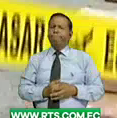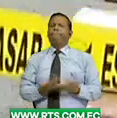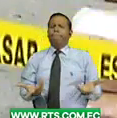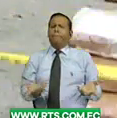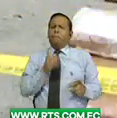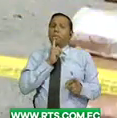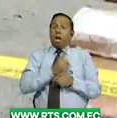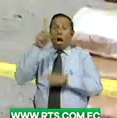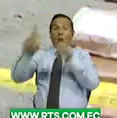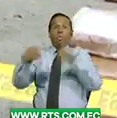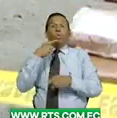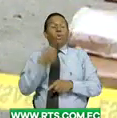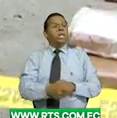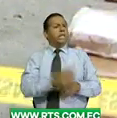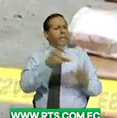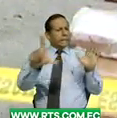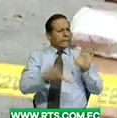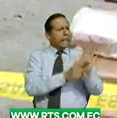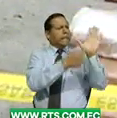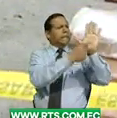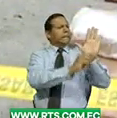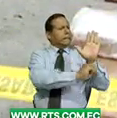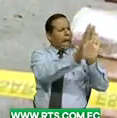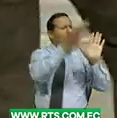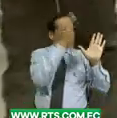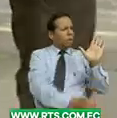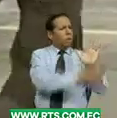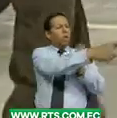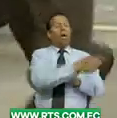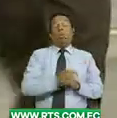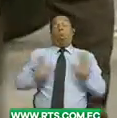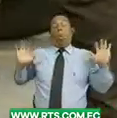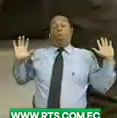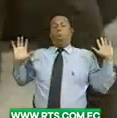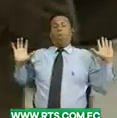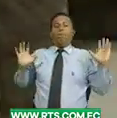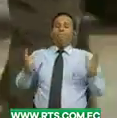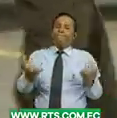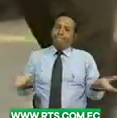necesarios para declarar culpables a aquellas personas, informó Charlie Pizarro.